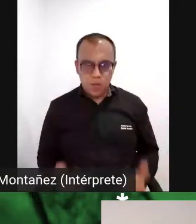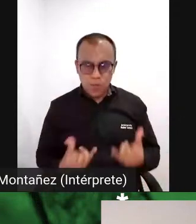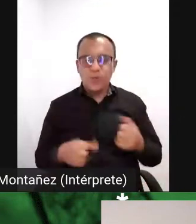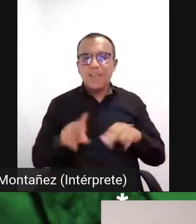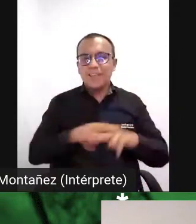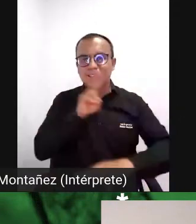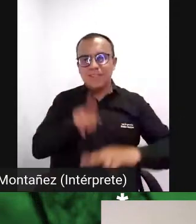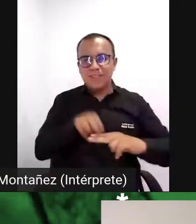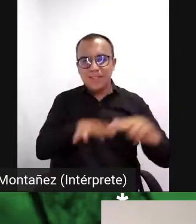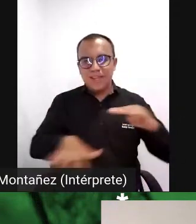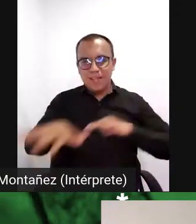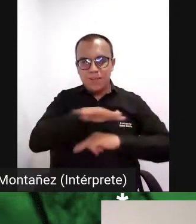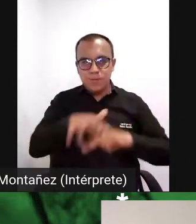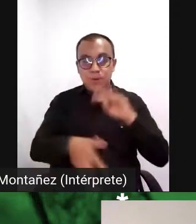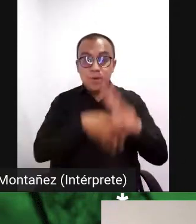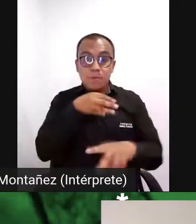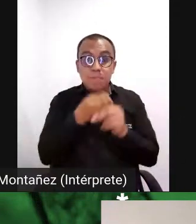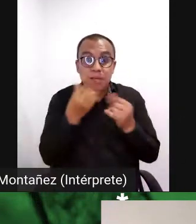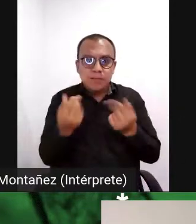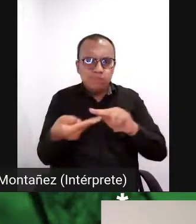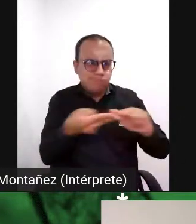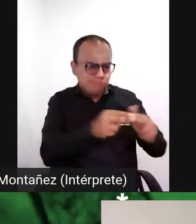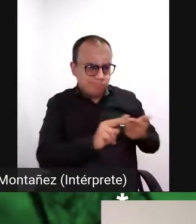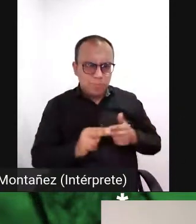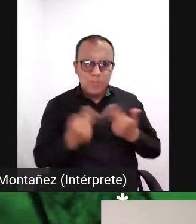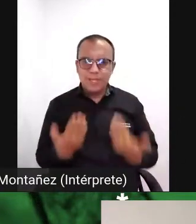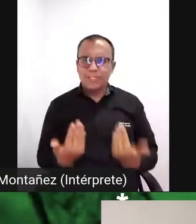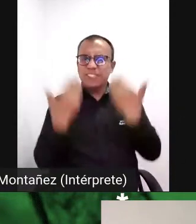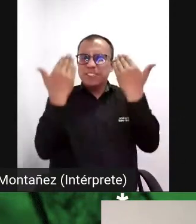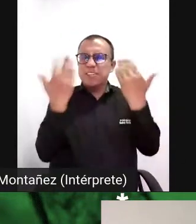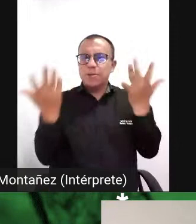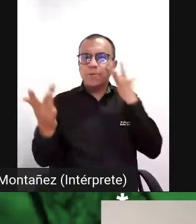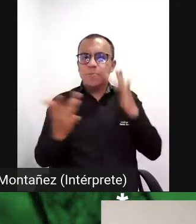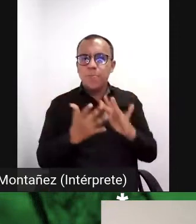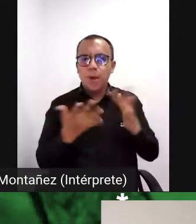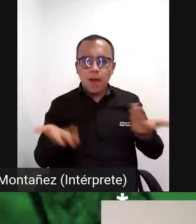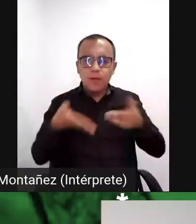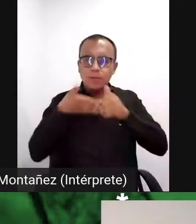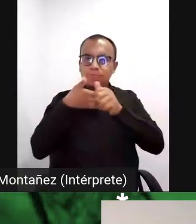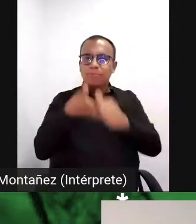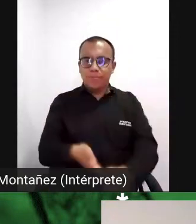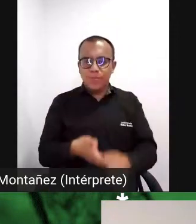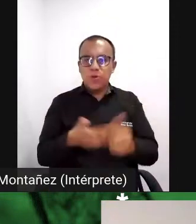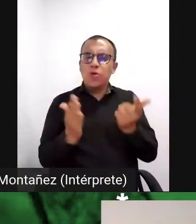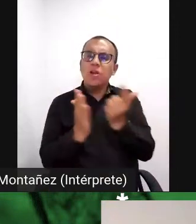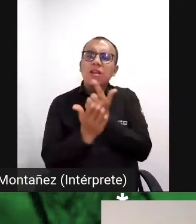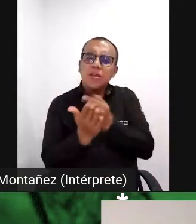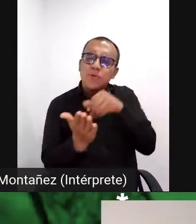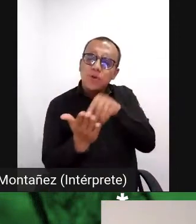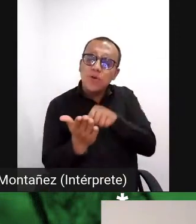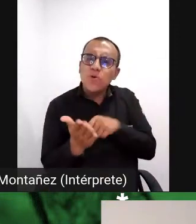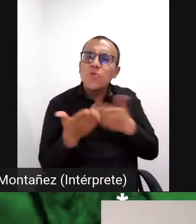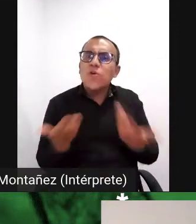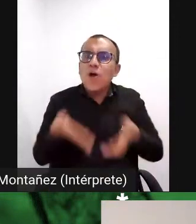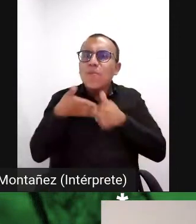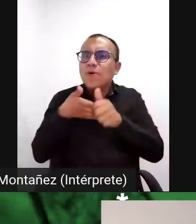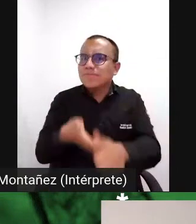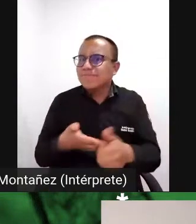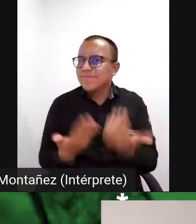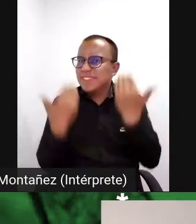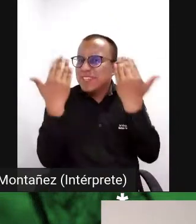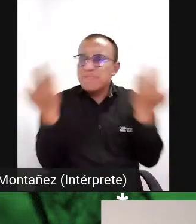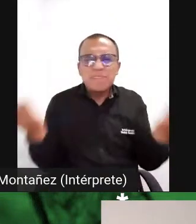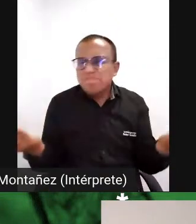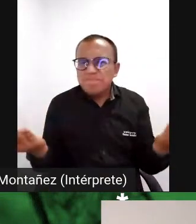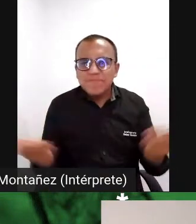¿no? En relación con esto, ¿para qué sirve la guía de campo, ¿no? De vecinos inesperados, ¿cómo se usa esta guía de campo?